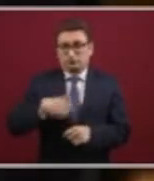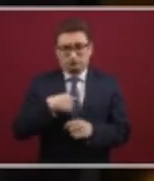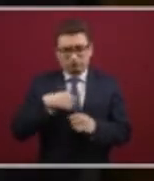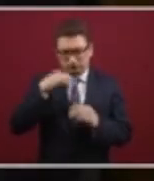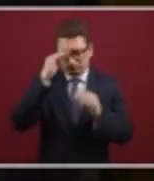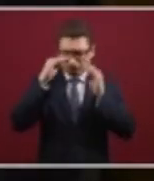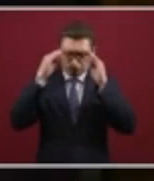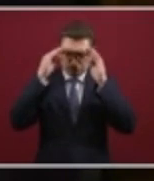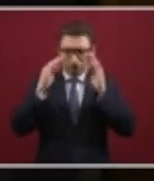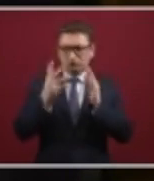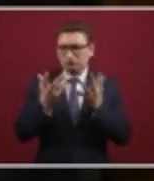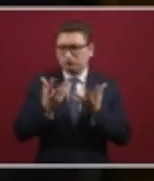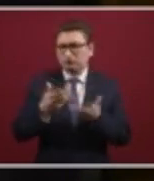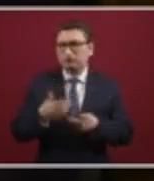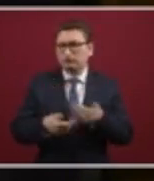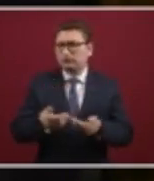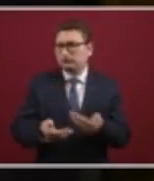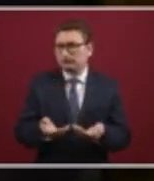sobre